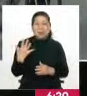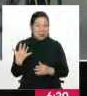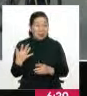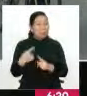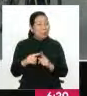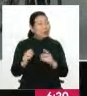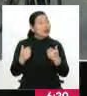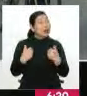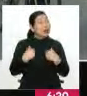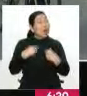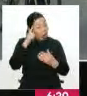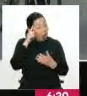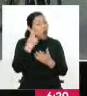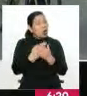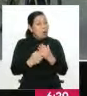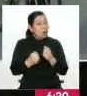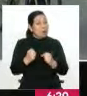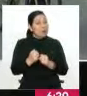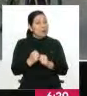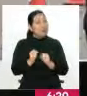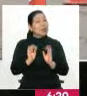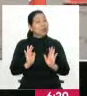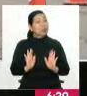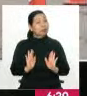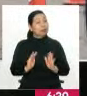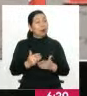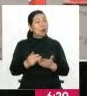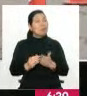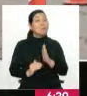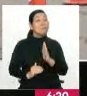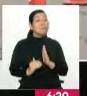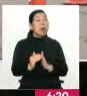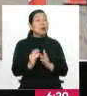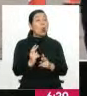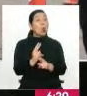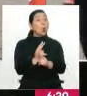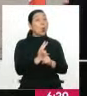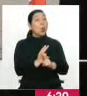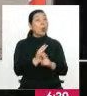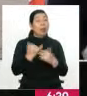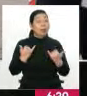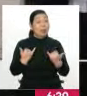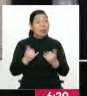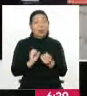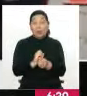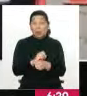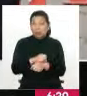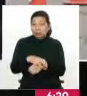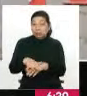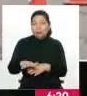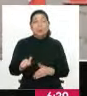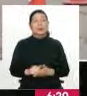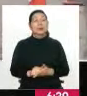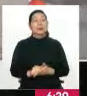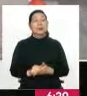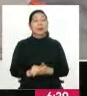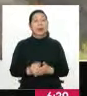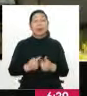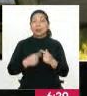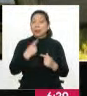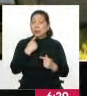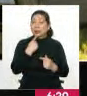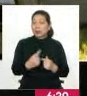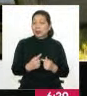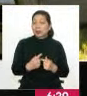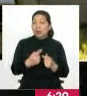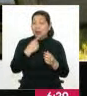y tenemos la confianza de que tenga una eficacia muy alta para prevenir también estas subvariantes. Yo en la introducción mencionaba